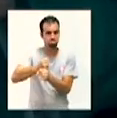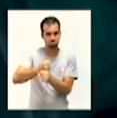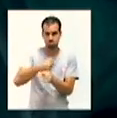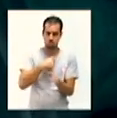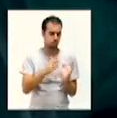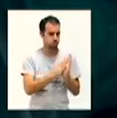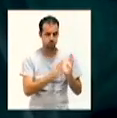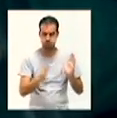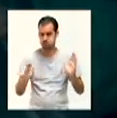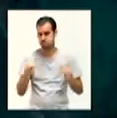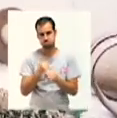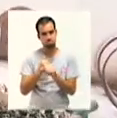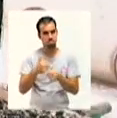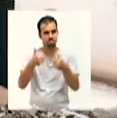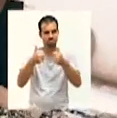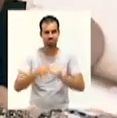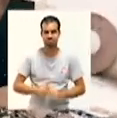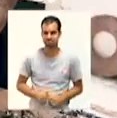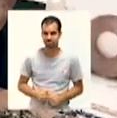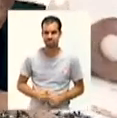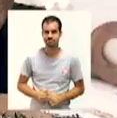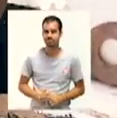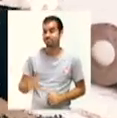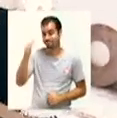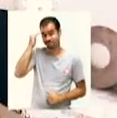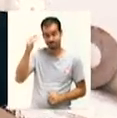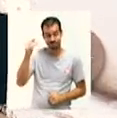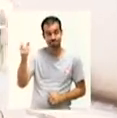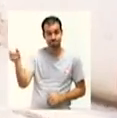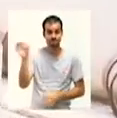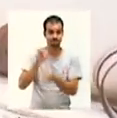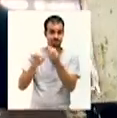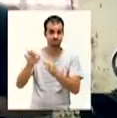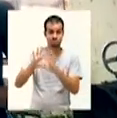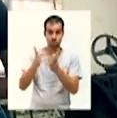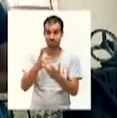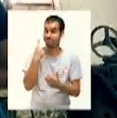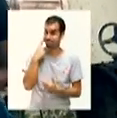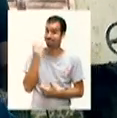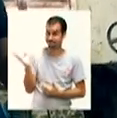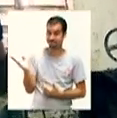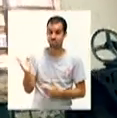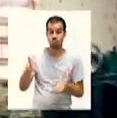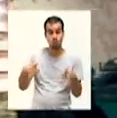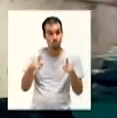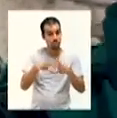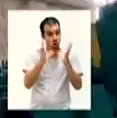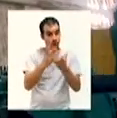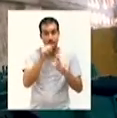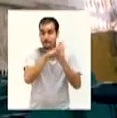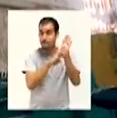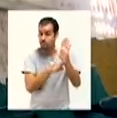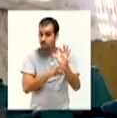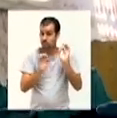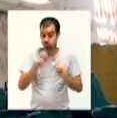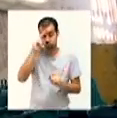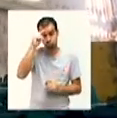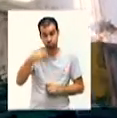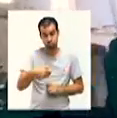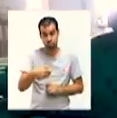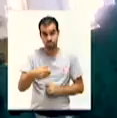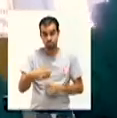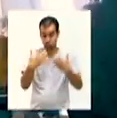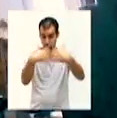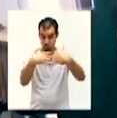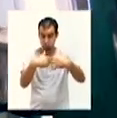aquí trabajando. Muchísimas gracias, Luis Ángel, por acompañarnos. Ya lo ven, amigos, cumpliendo con todas las medidas higiénico-sanitarias, la